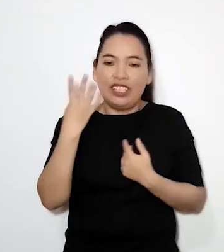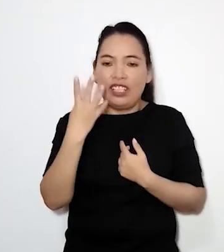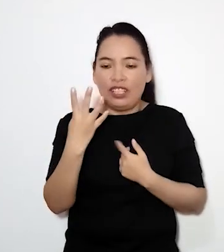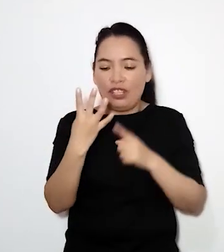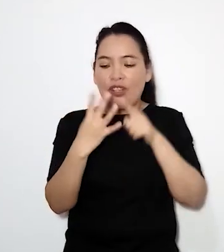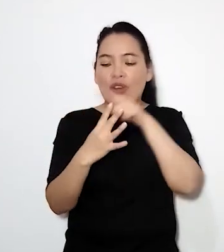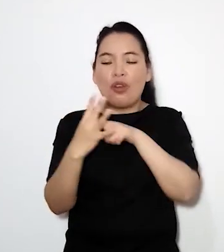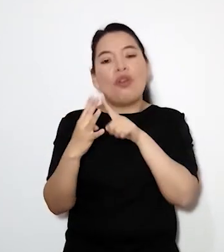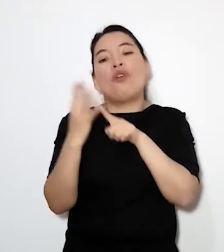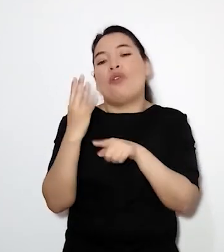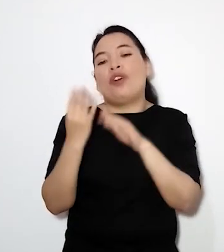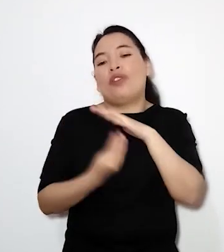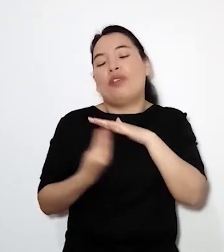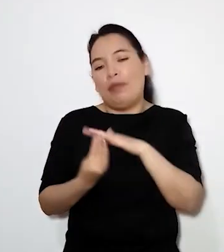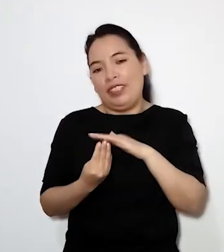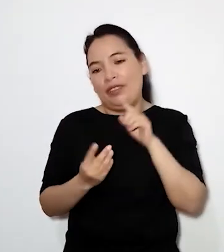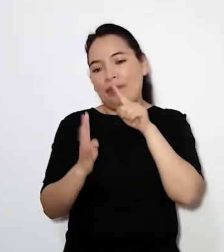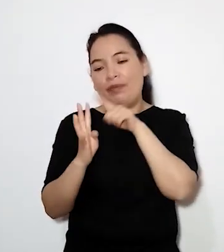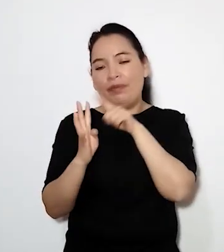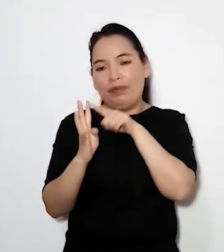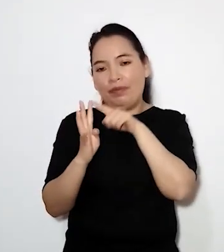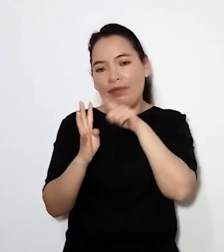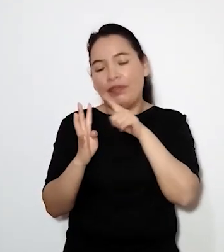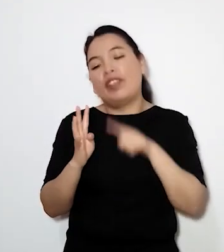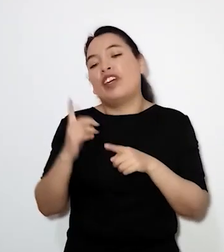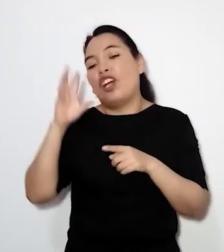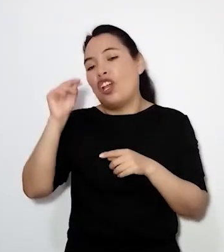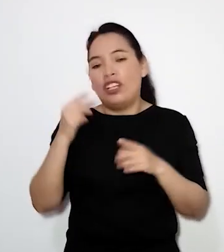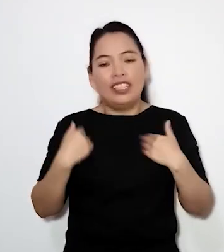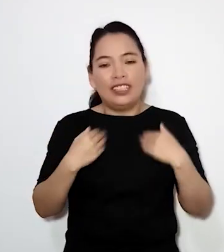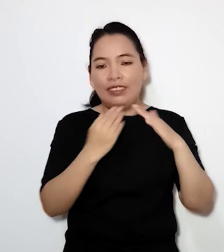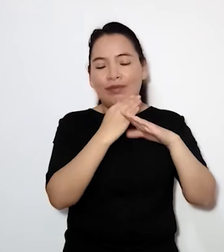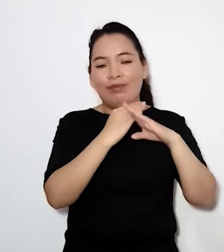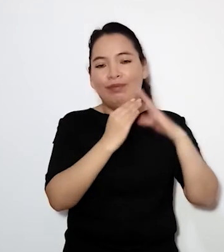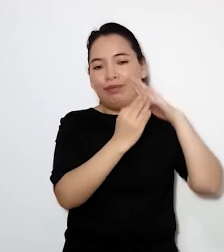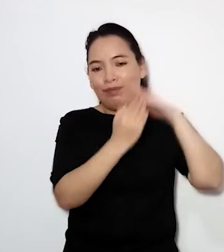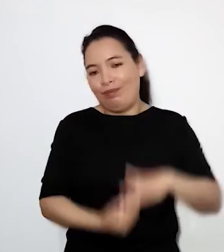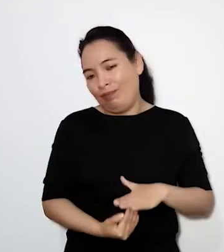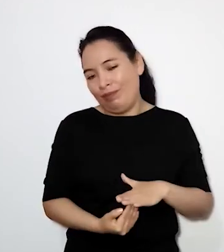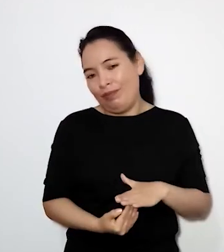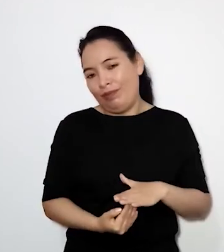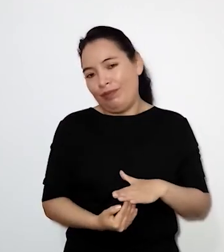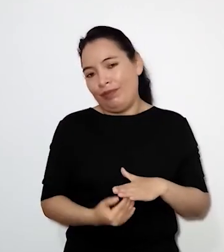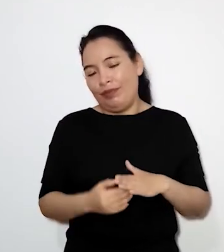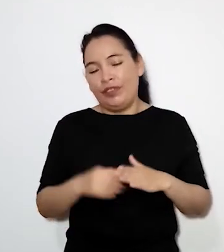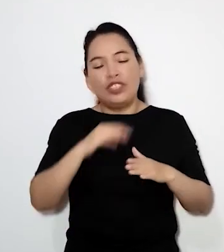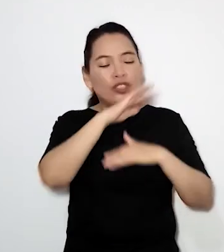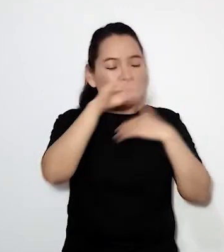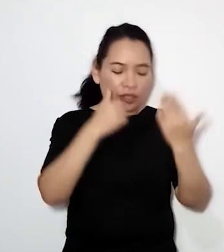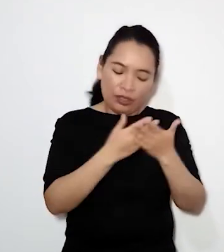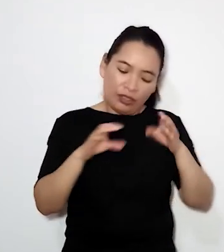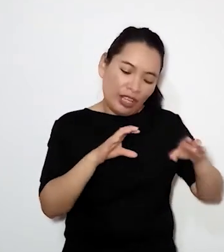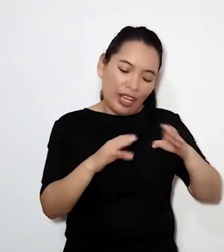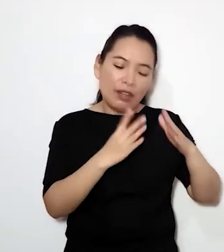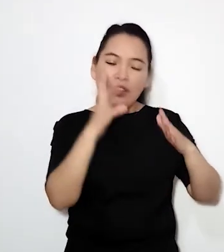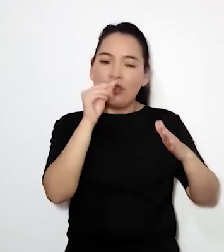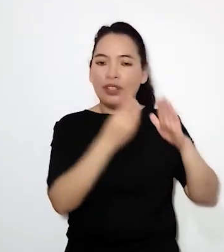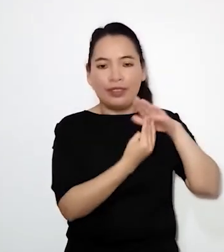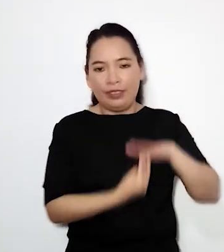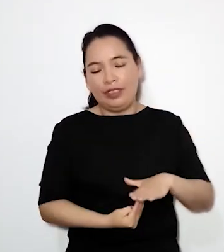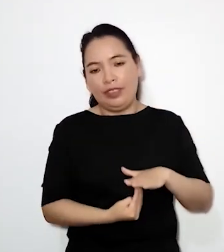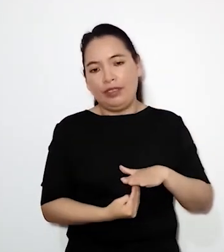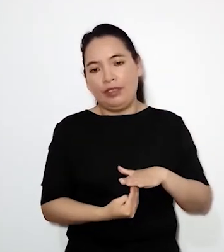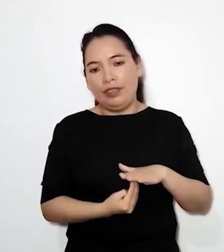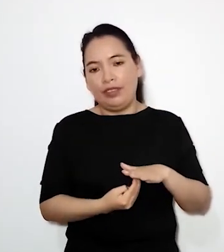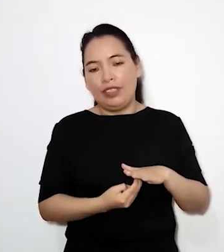no discriminación, asegurarnos de que cualquier intervención no va a discriminar en contra de las personas con discapacidad y pelear contra el